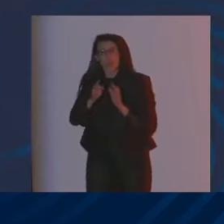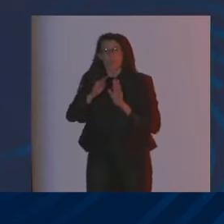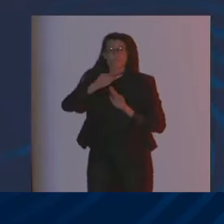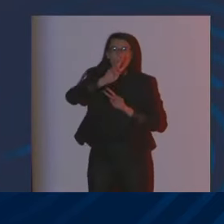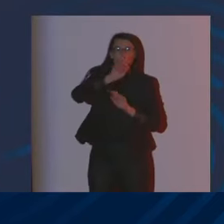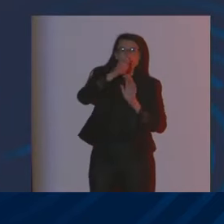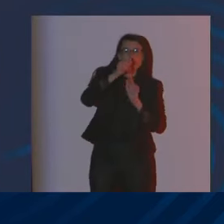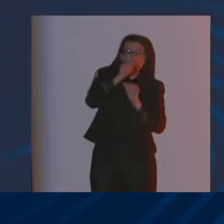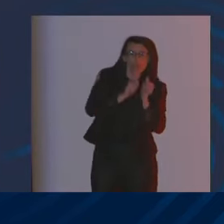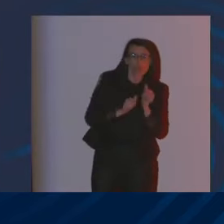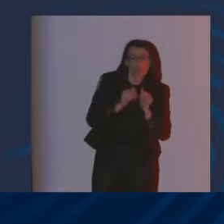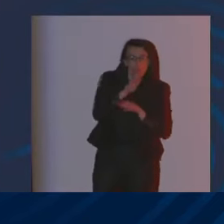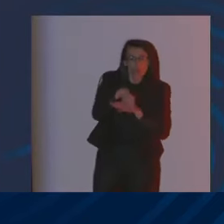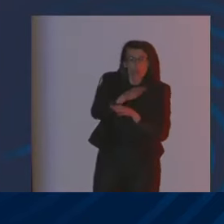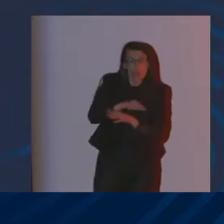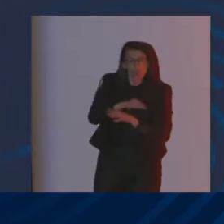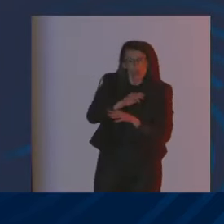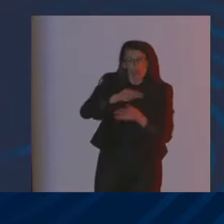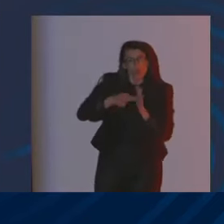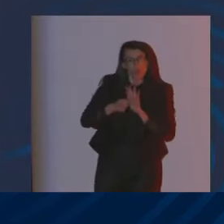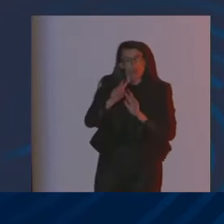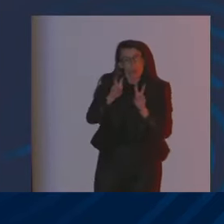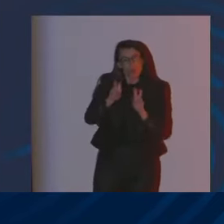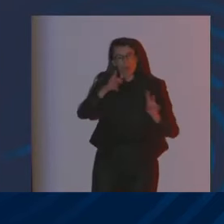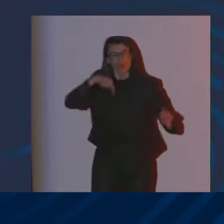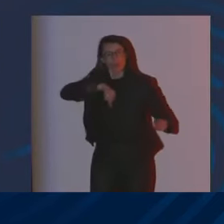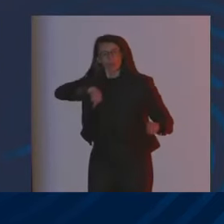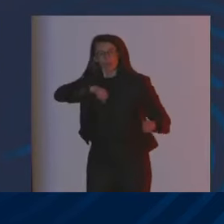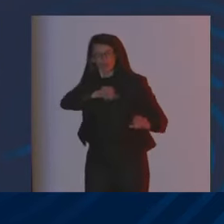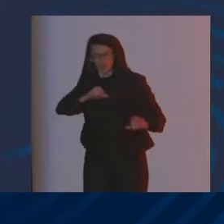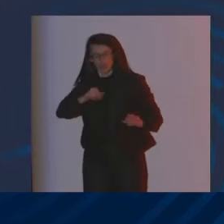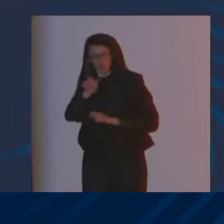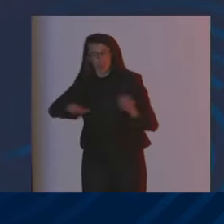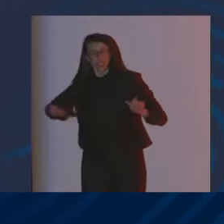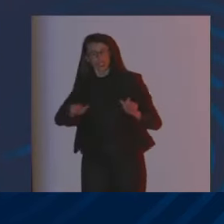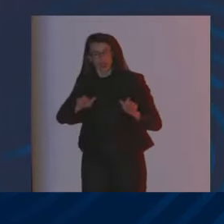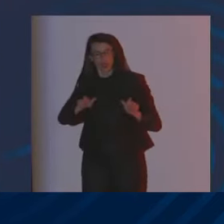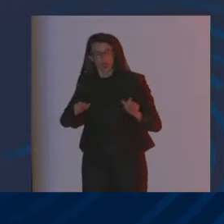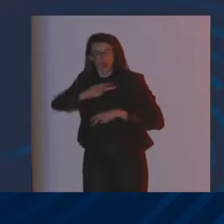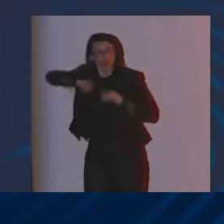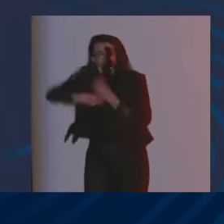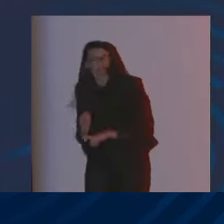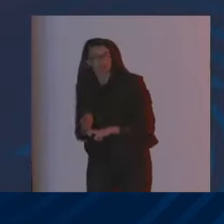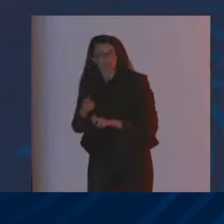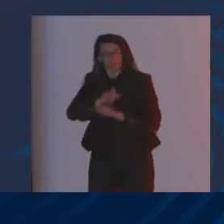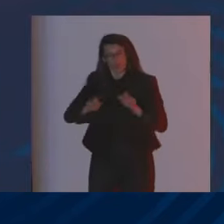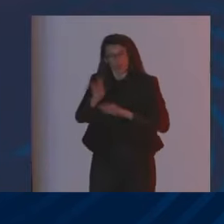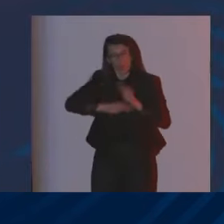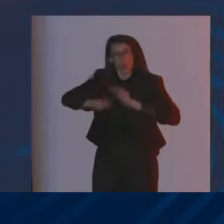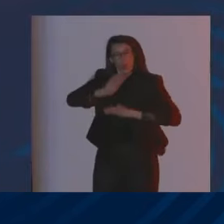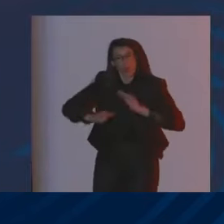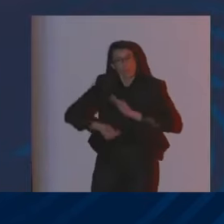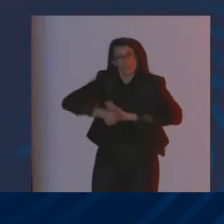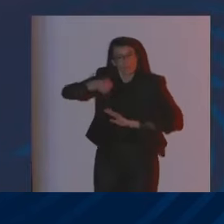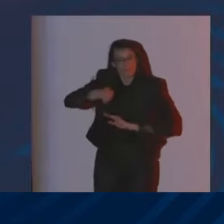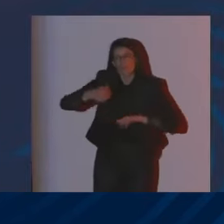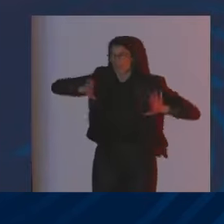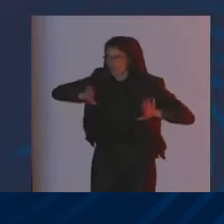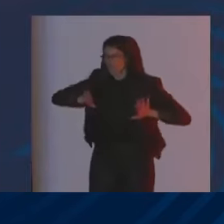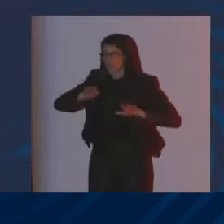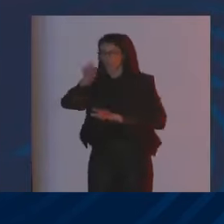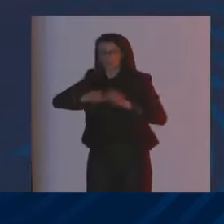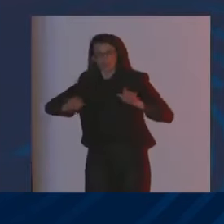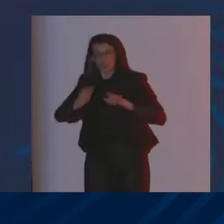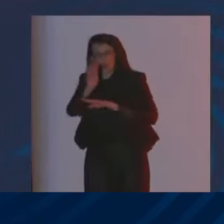actual para favorecer la dignidad y autonomía de las personas. Cuidar más, pero sobre todo, cuidar mejor.